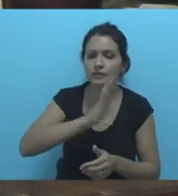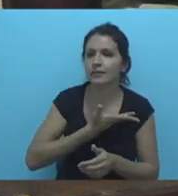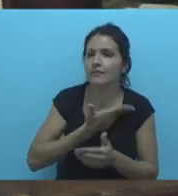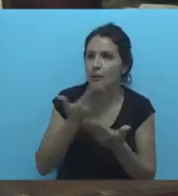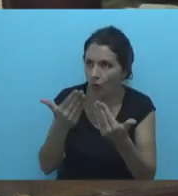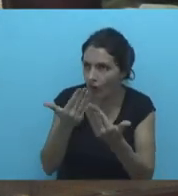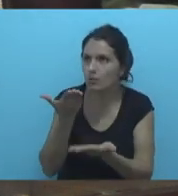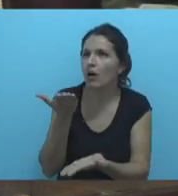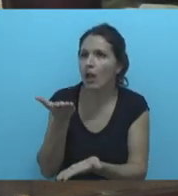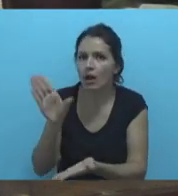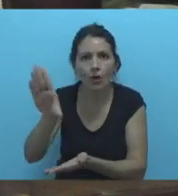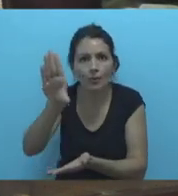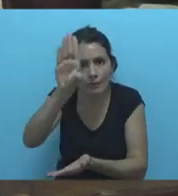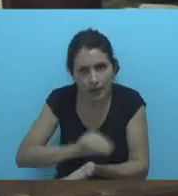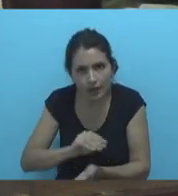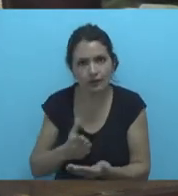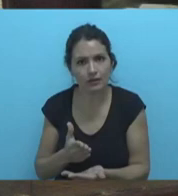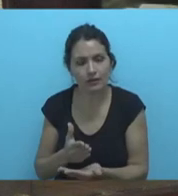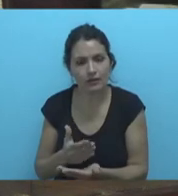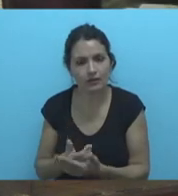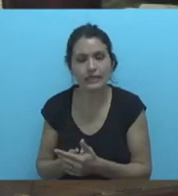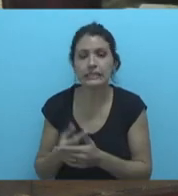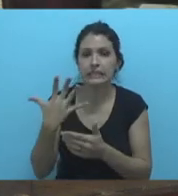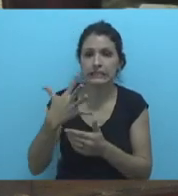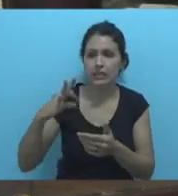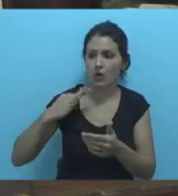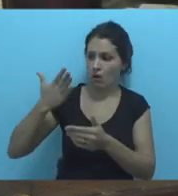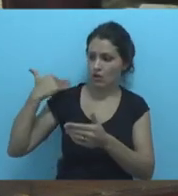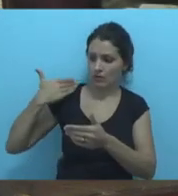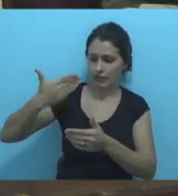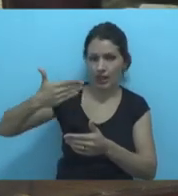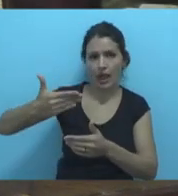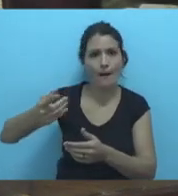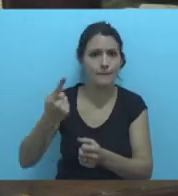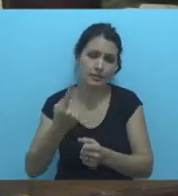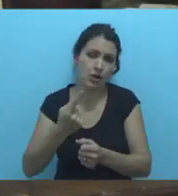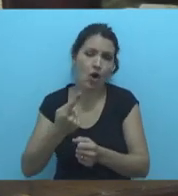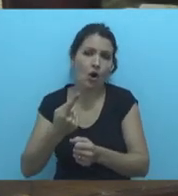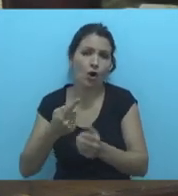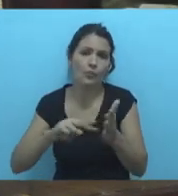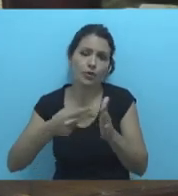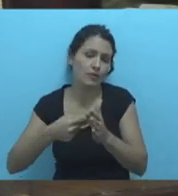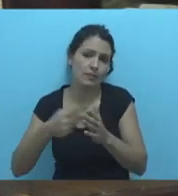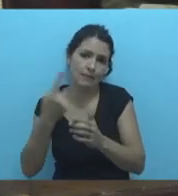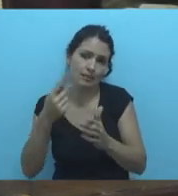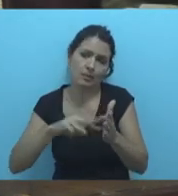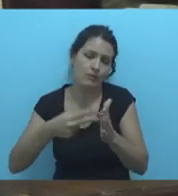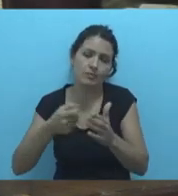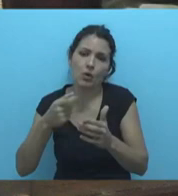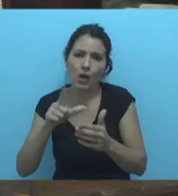Y nosotros estos 5 años tuvimos 2 problemas, que el Gobierno Nacional no tenía vocación de pago, pero